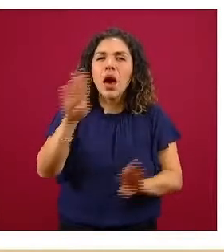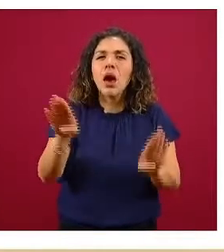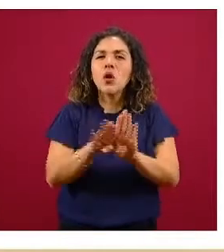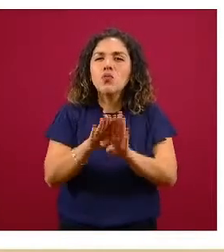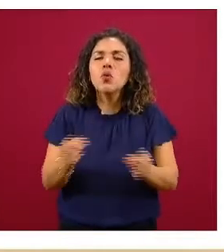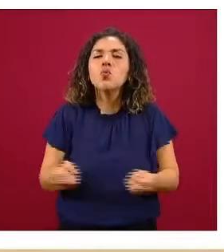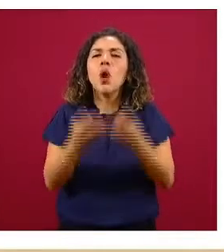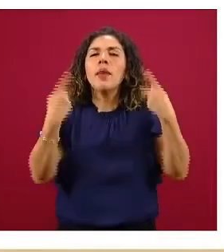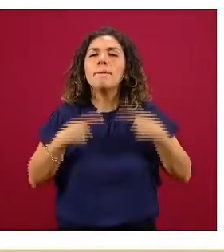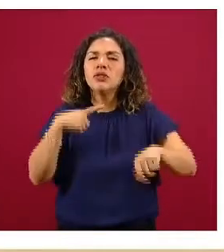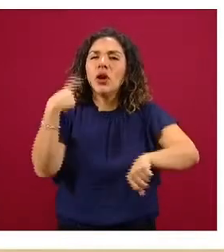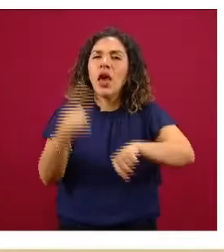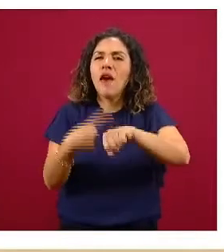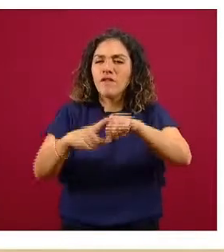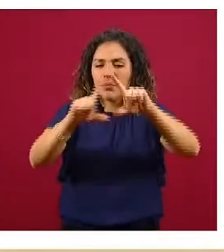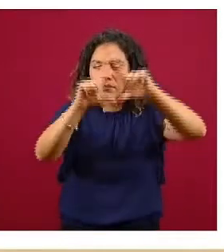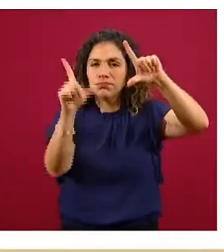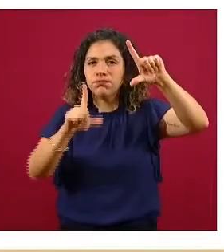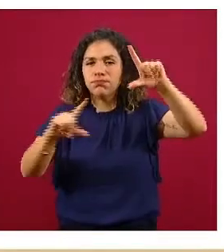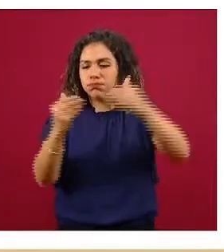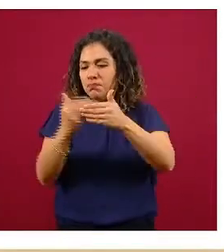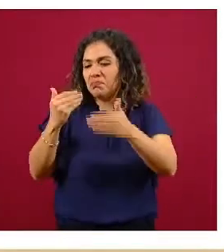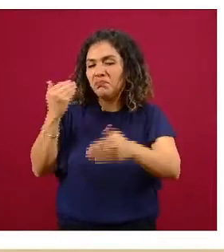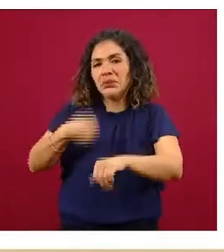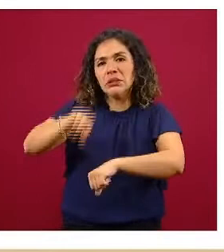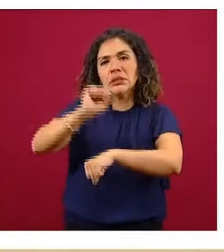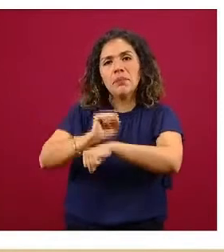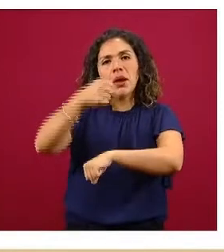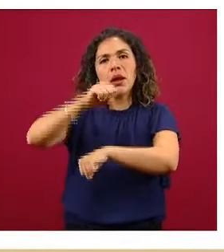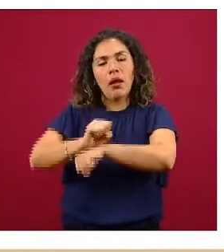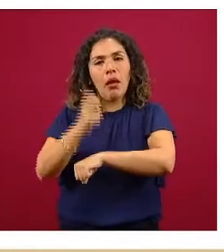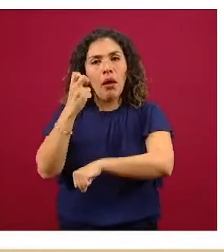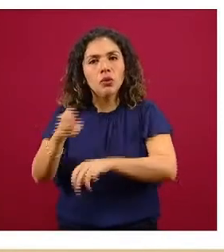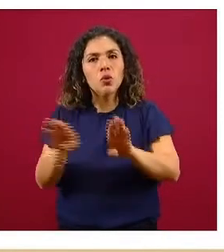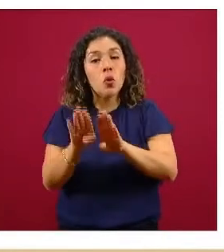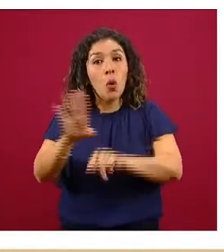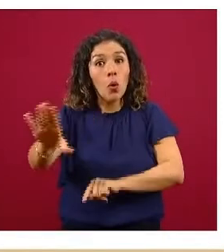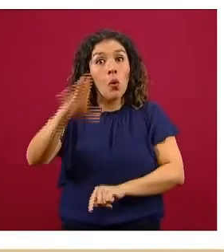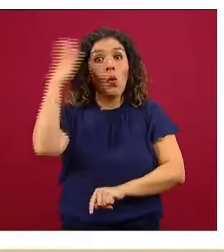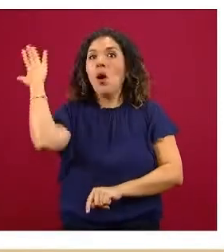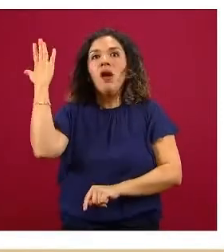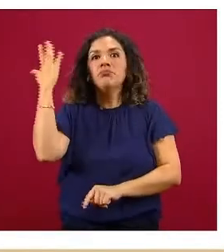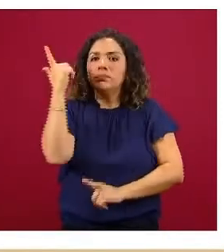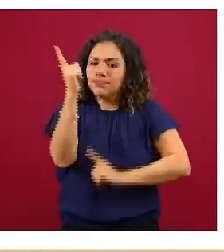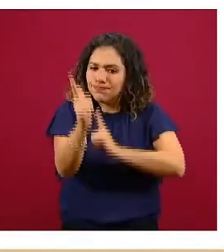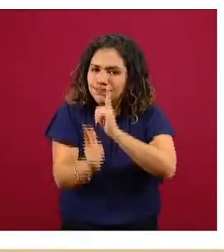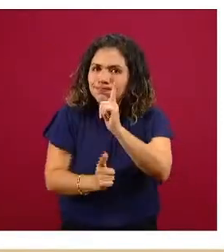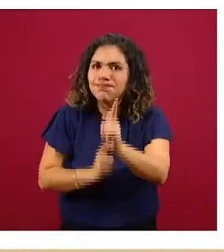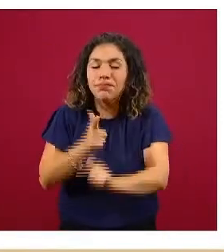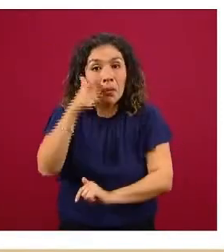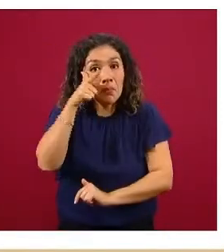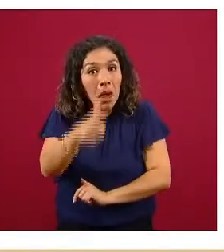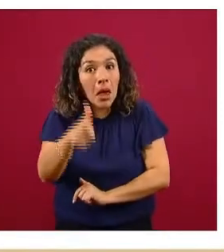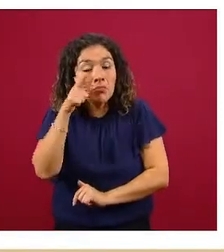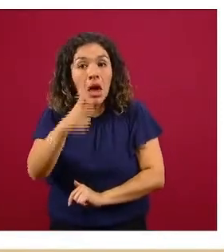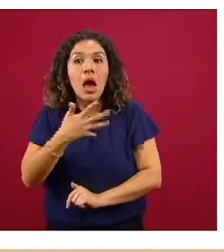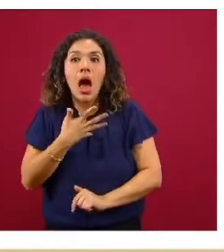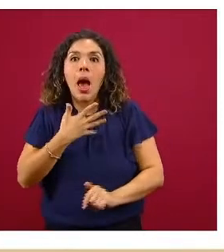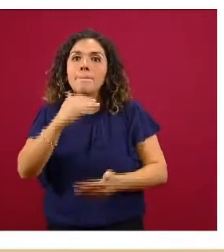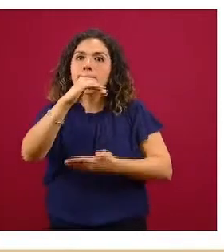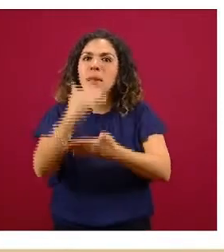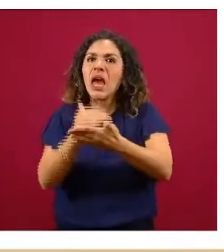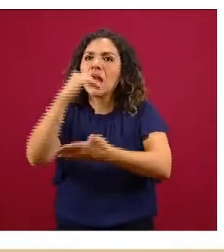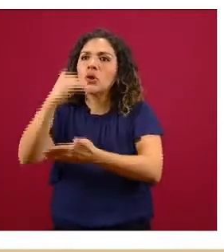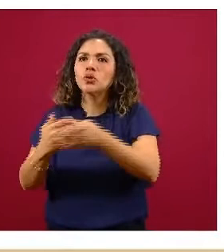enfermedad a nivel nacional en las últimas semanas, en donde hay una desaceleración, hay una evidencia de menos casos